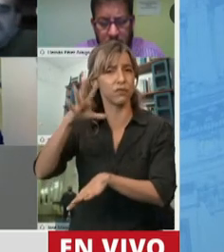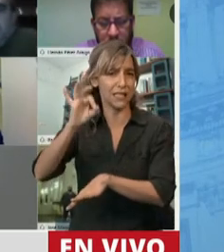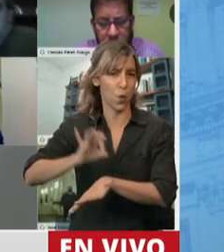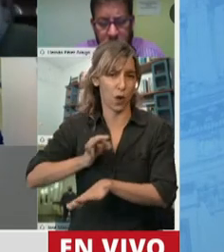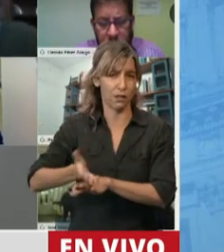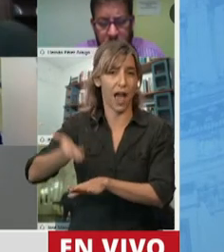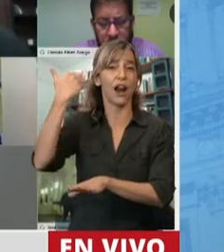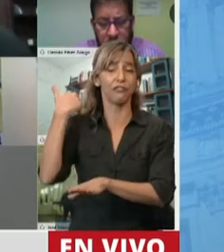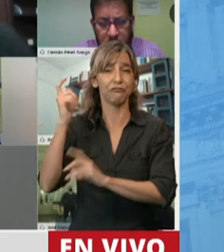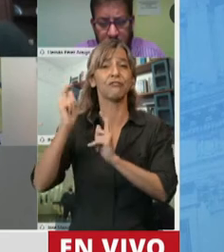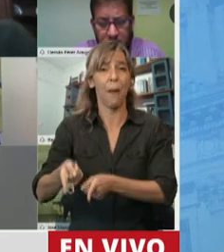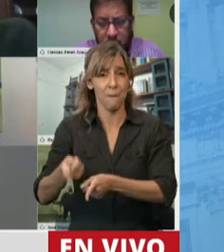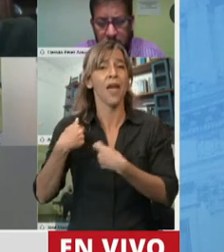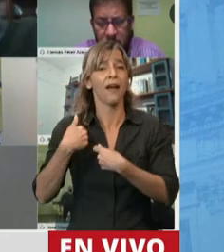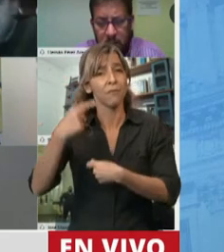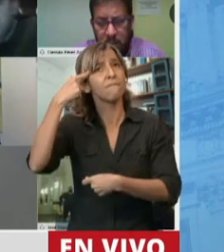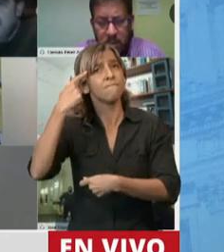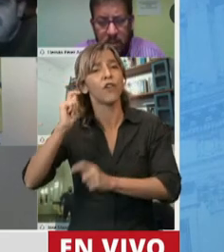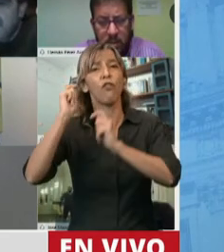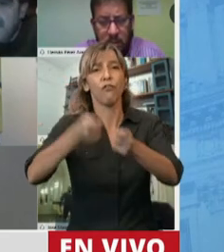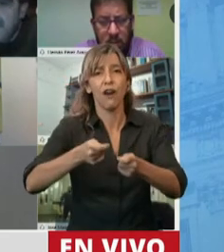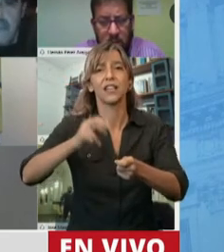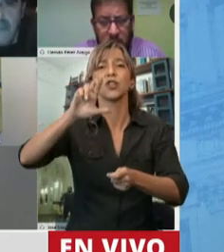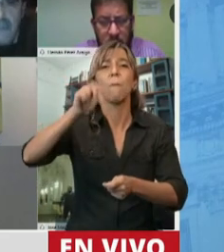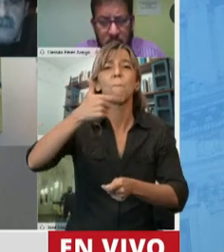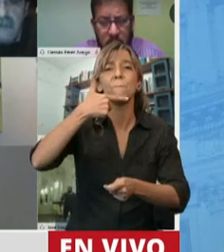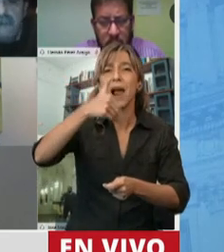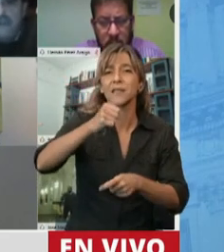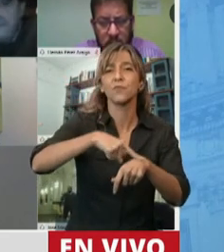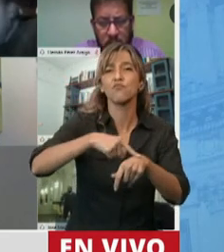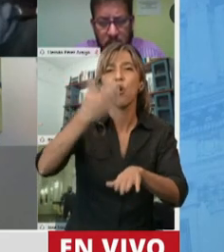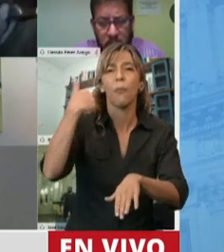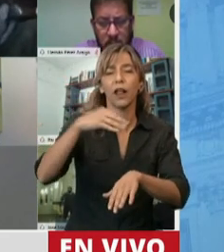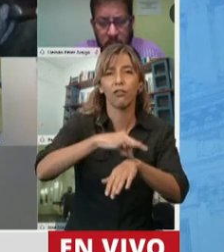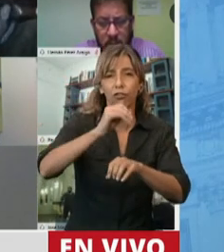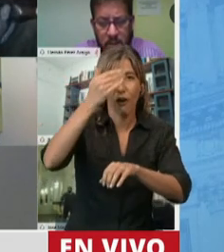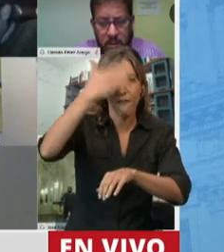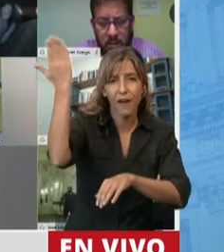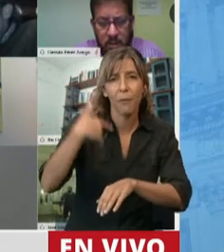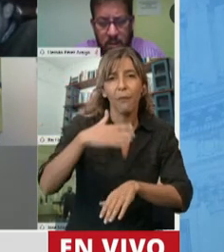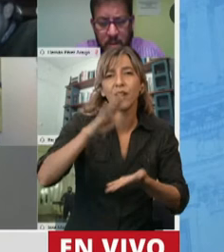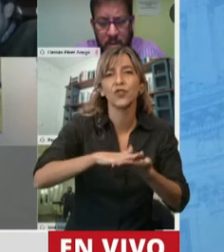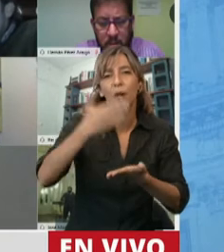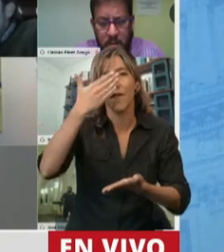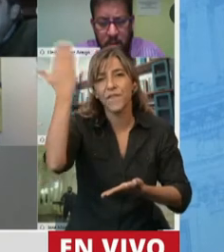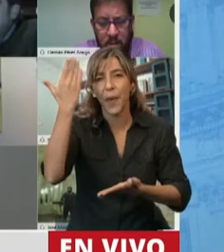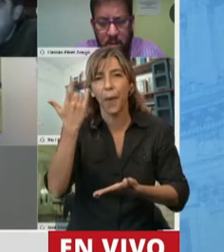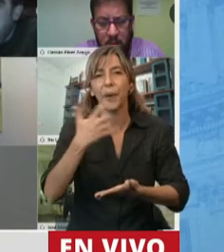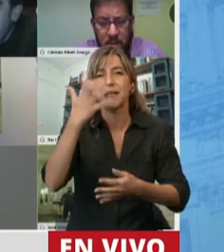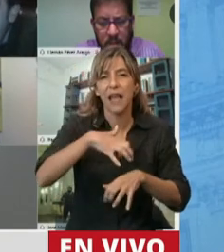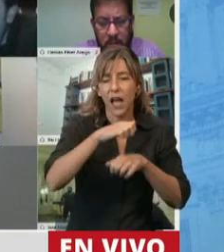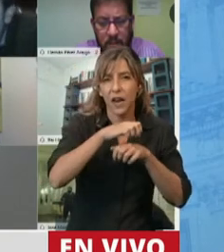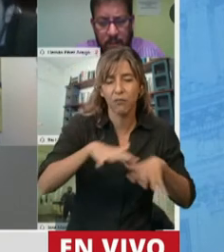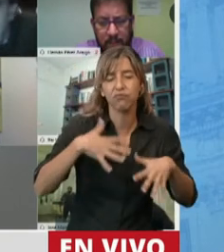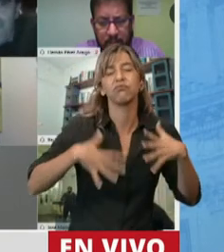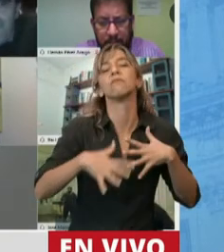plasma también para salvar vidas frente a la fiebre hemorrágica. No podemos hoy, señor presidente,